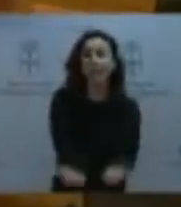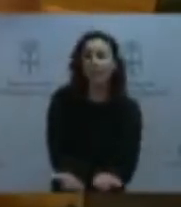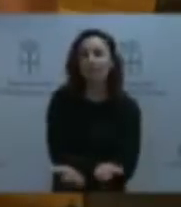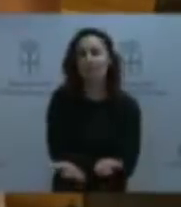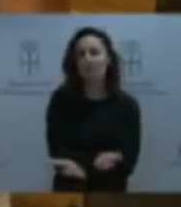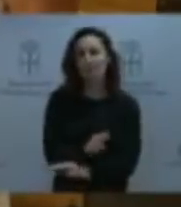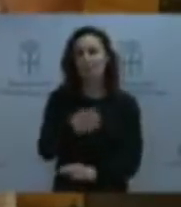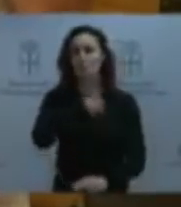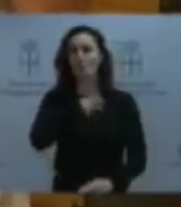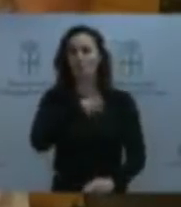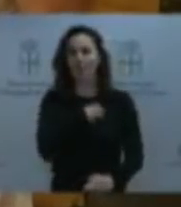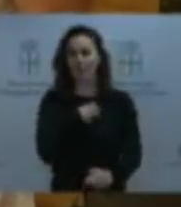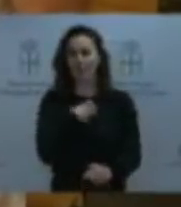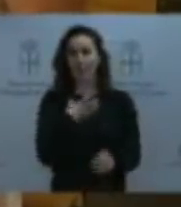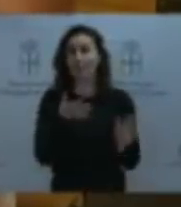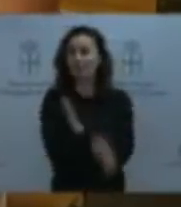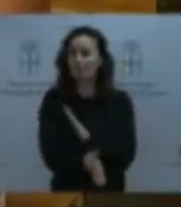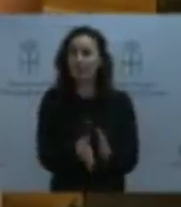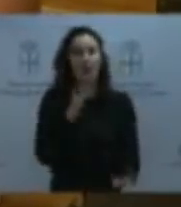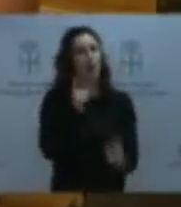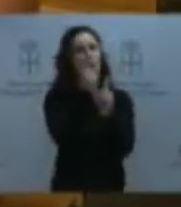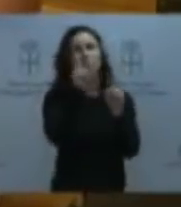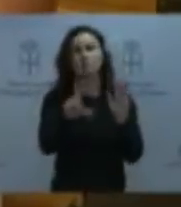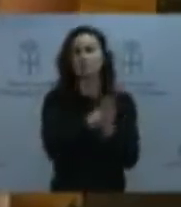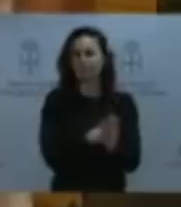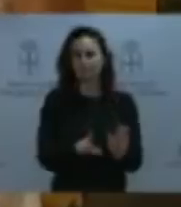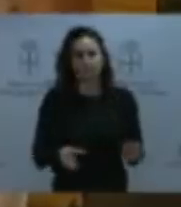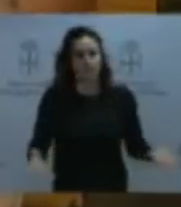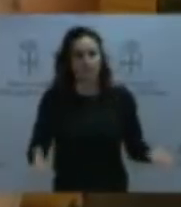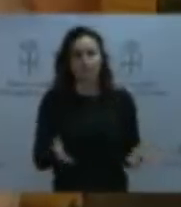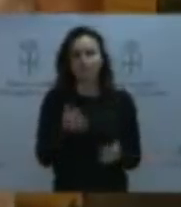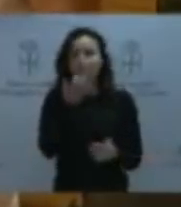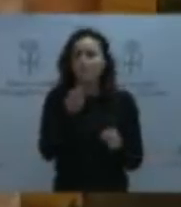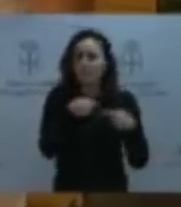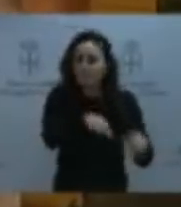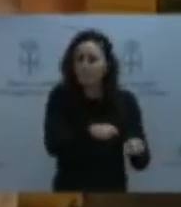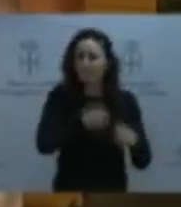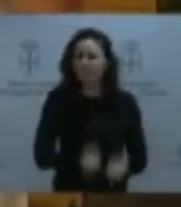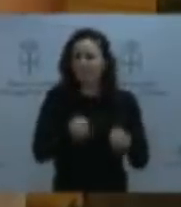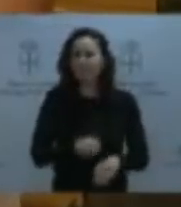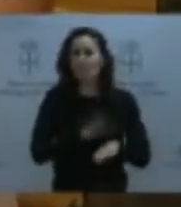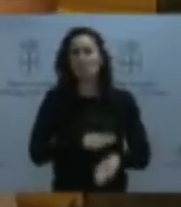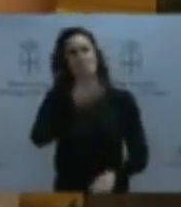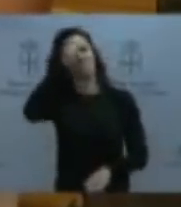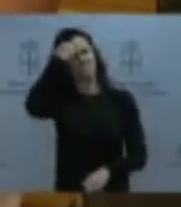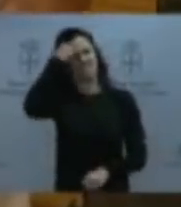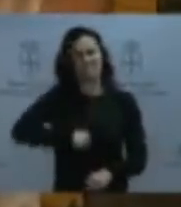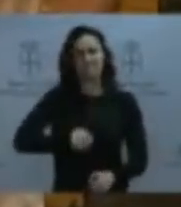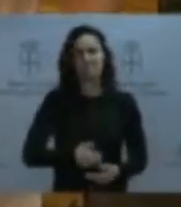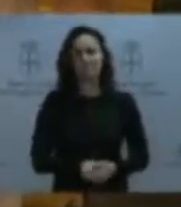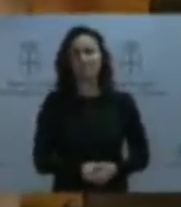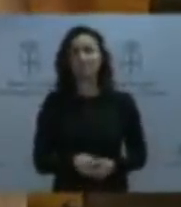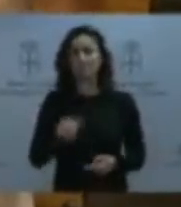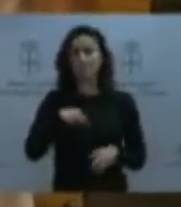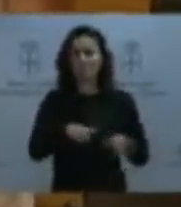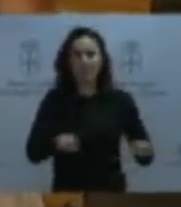negligencia, sobre todo si sale de la su obstinación. Yo, como decía al principio, dudé, pero esa duda inicial, la